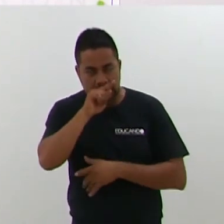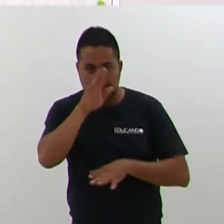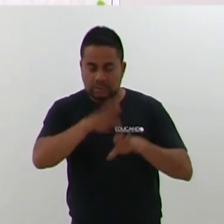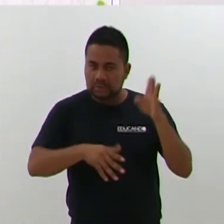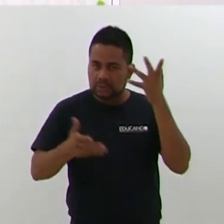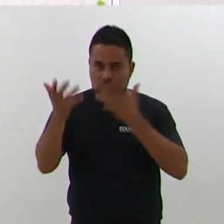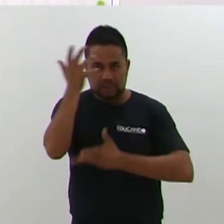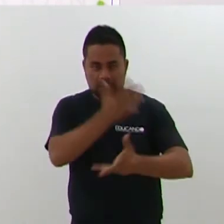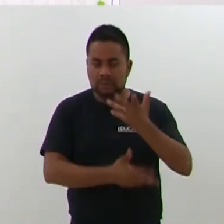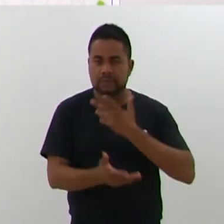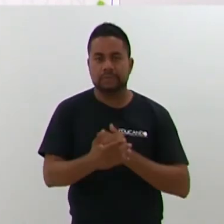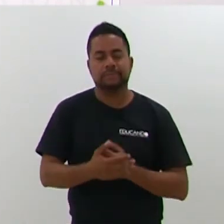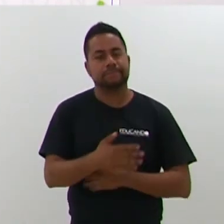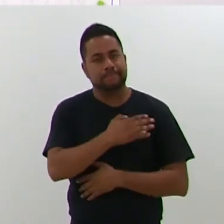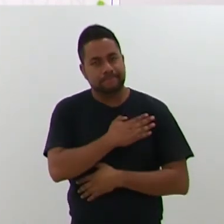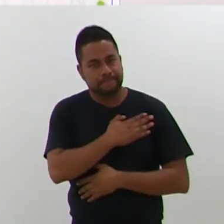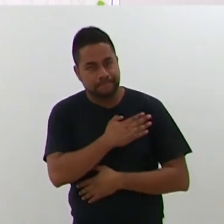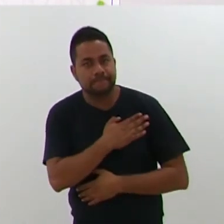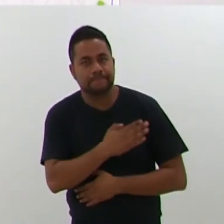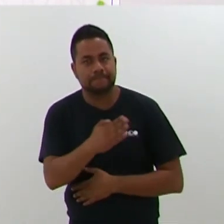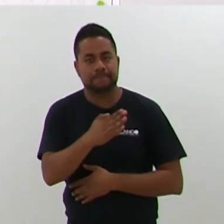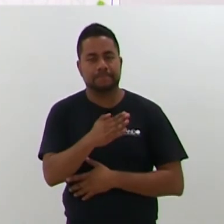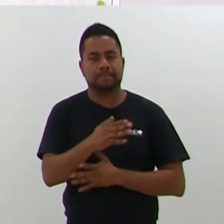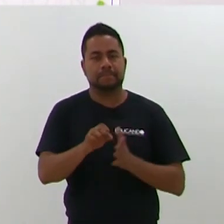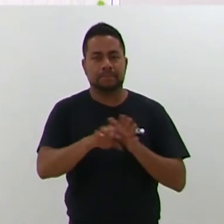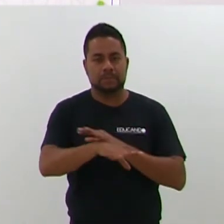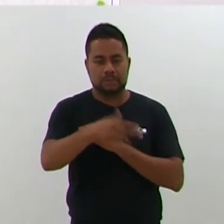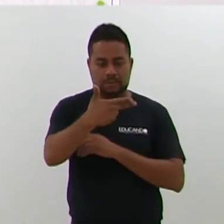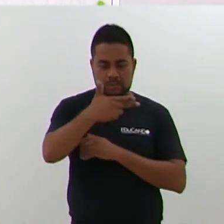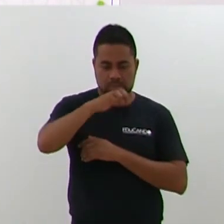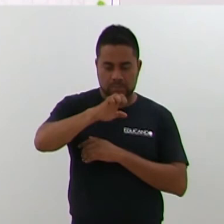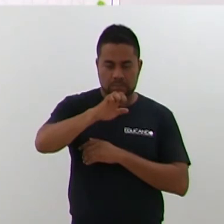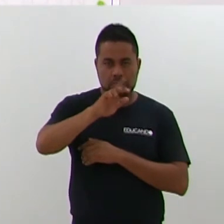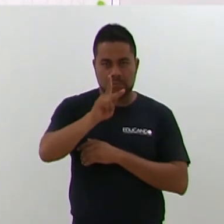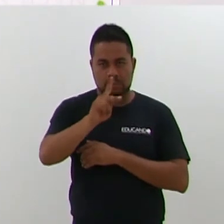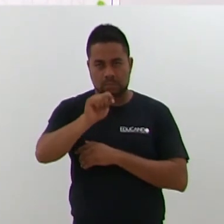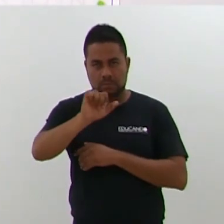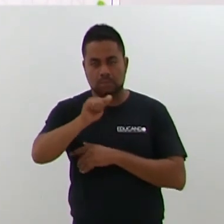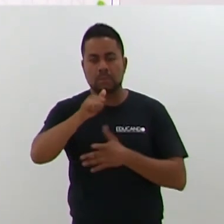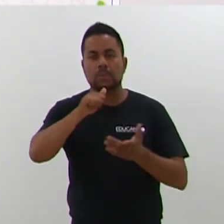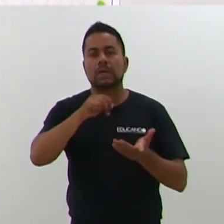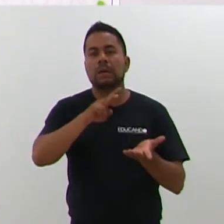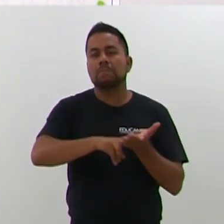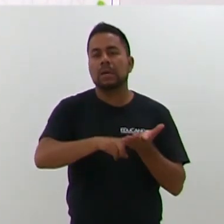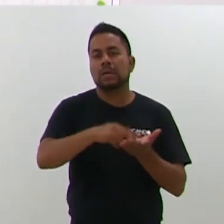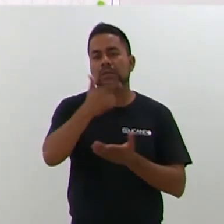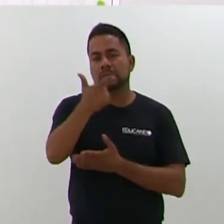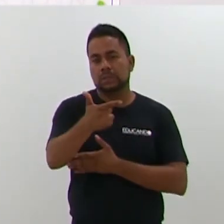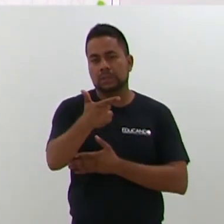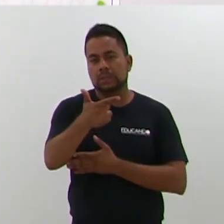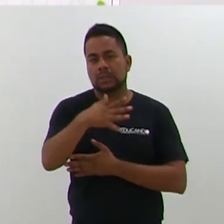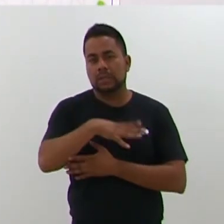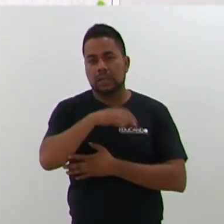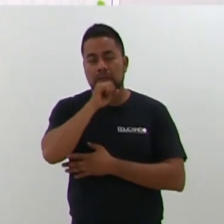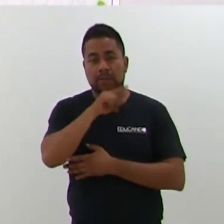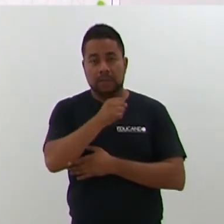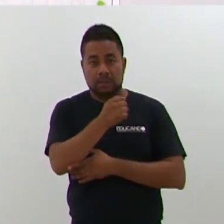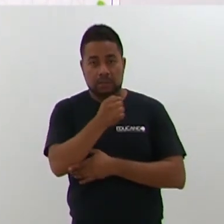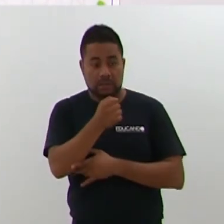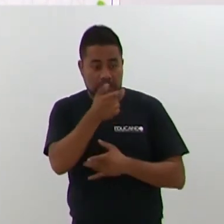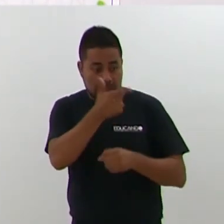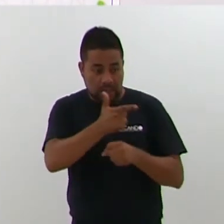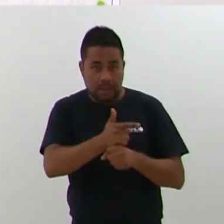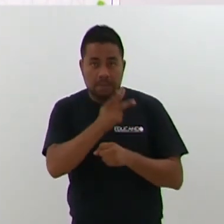veces. Bueno, entonces, hepta, que significa 7, y encontramos algunas palabras, sobre todo